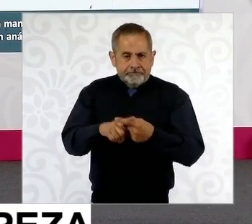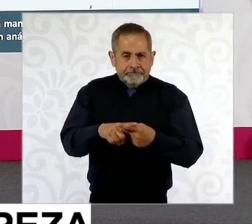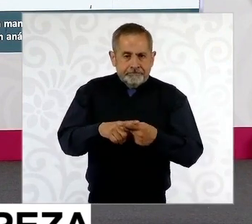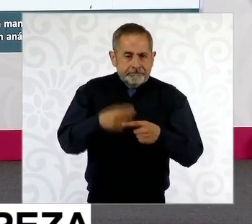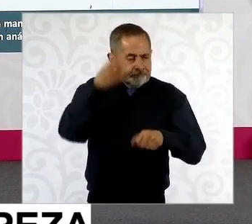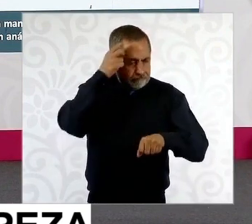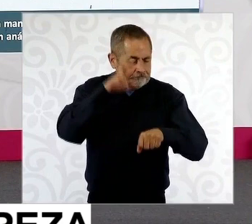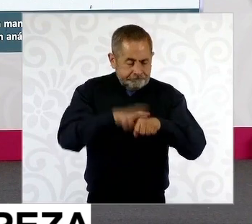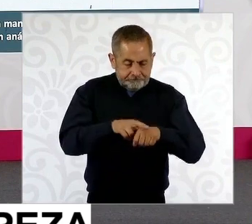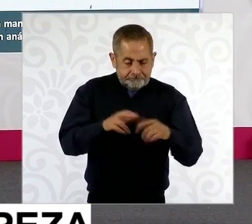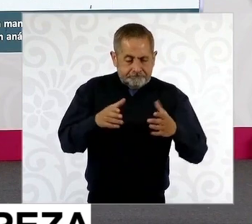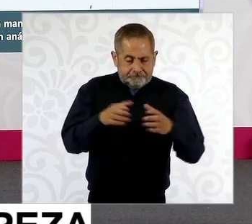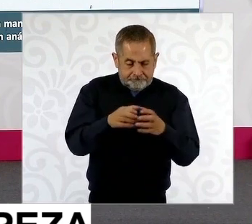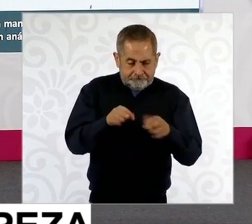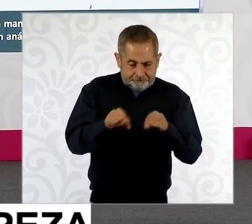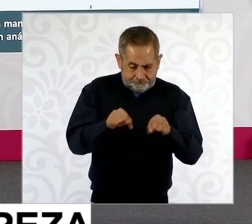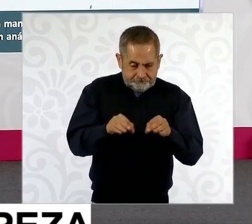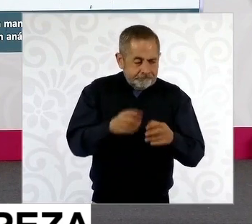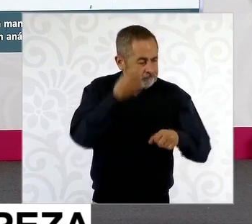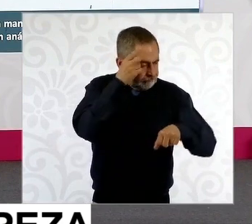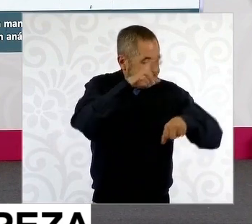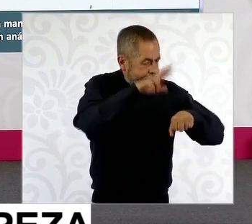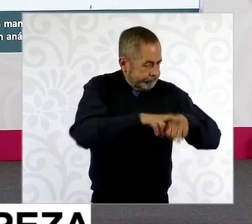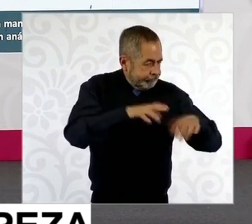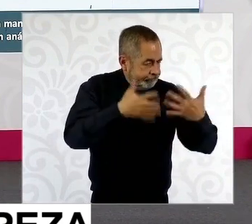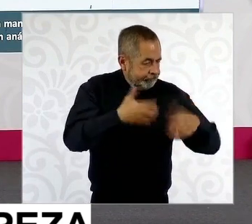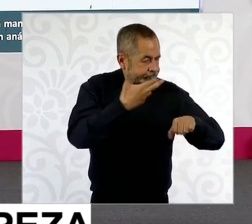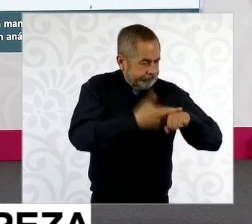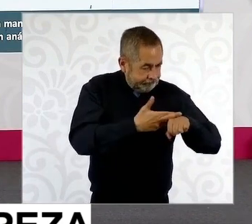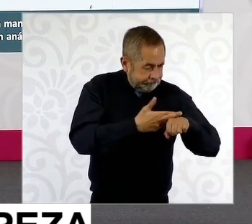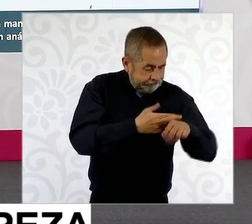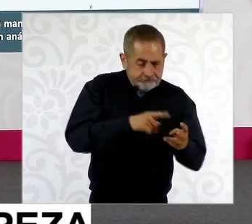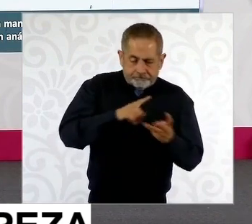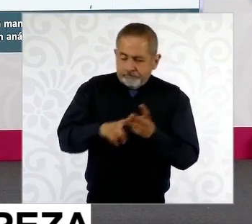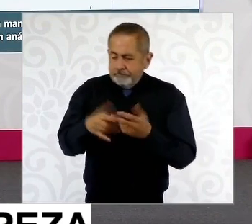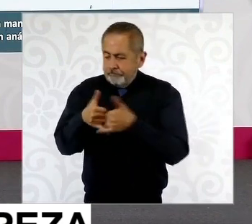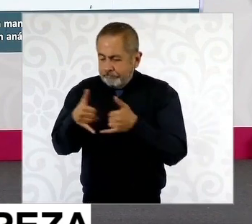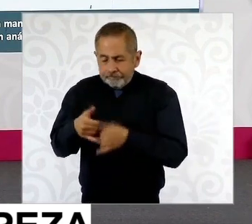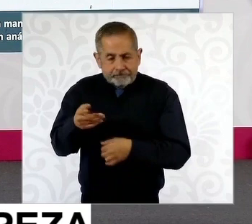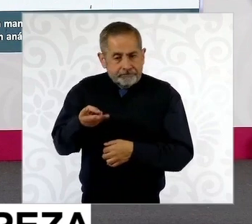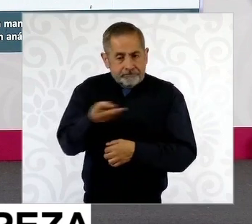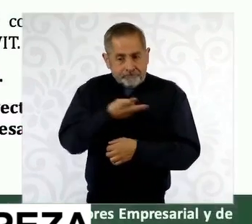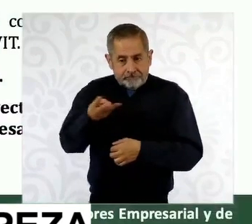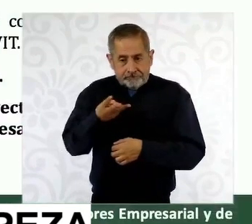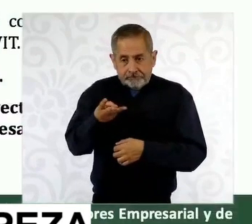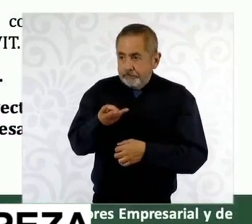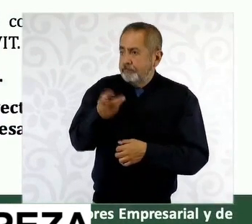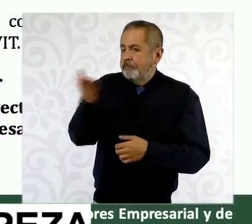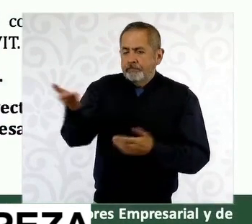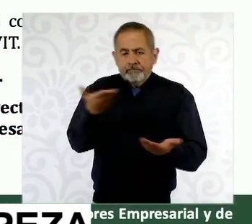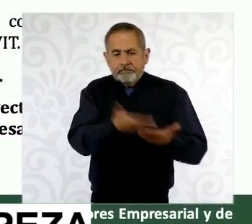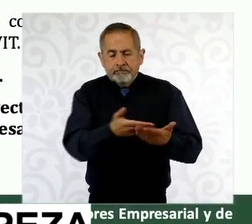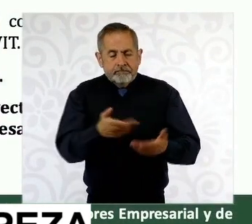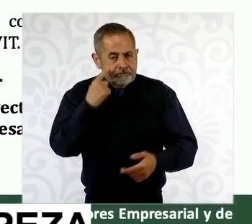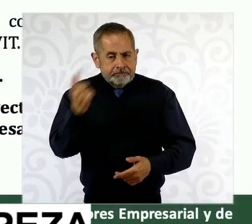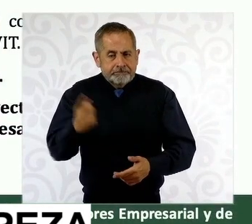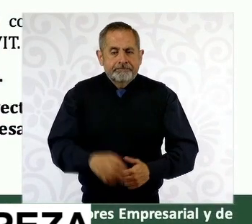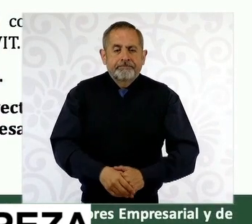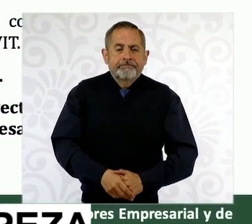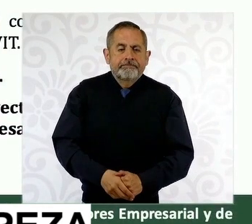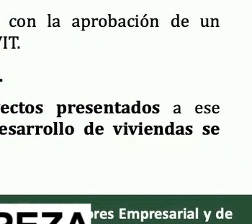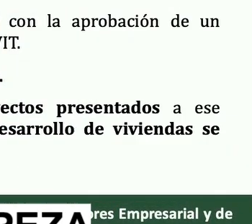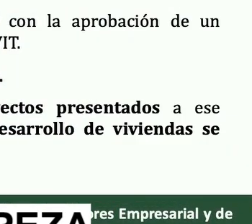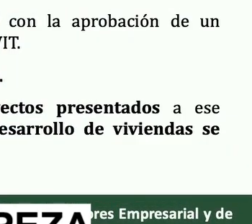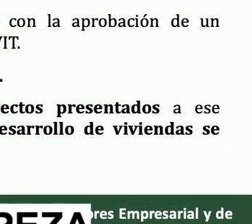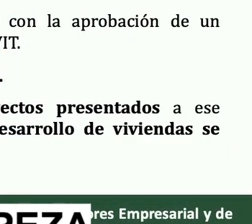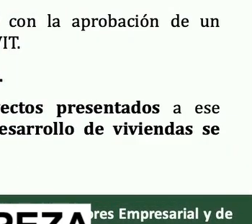de trabajadores y empresarial. Aquí vale señalar que en ningún caso la Dirección General del Infonavit